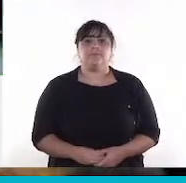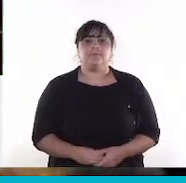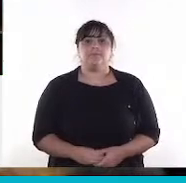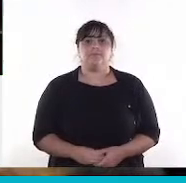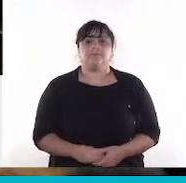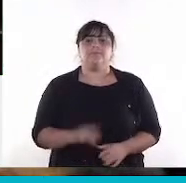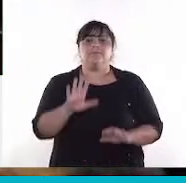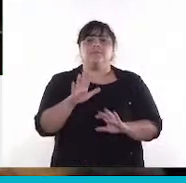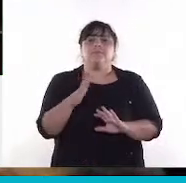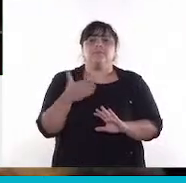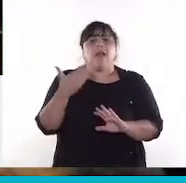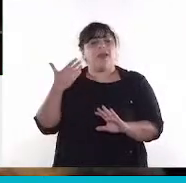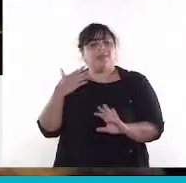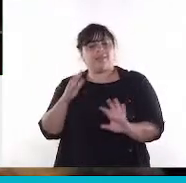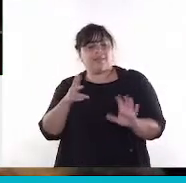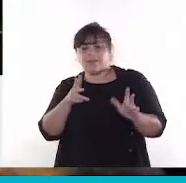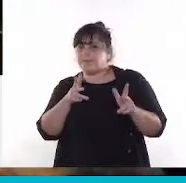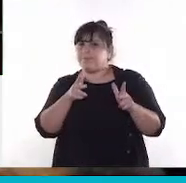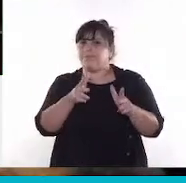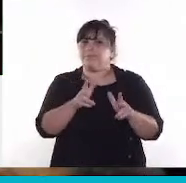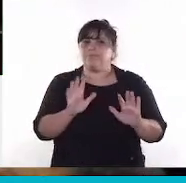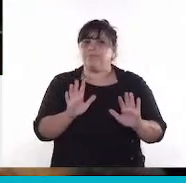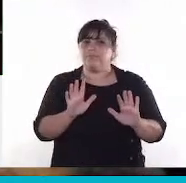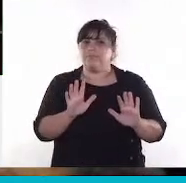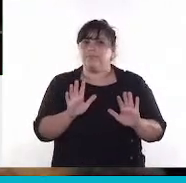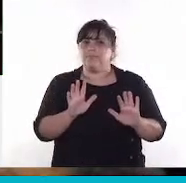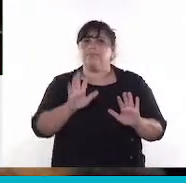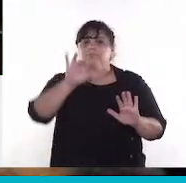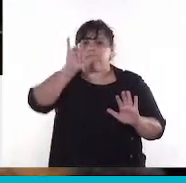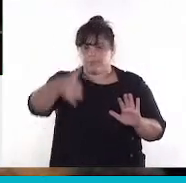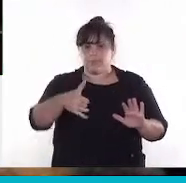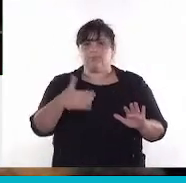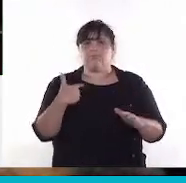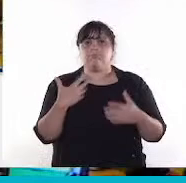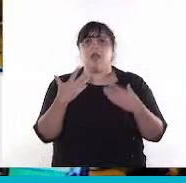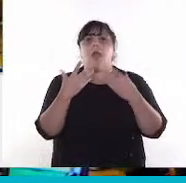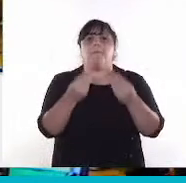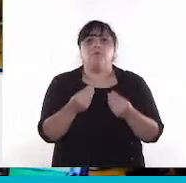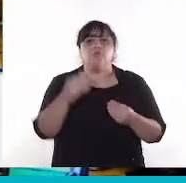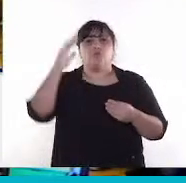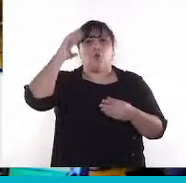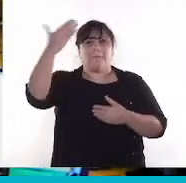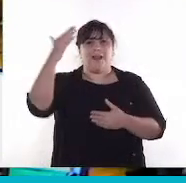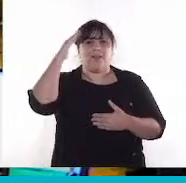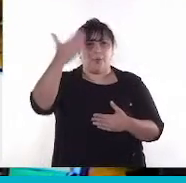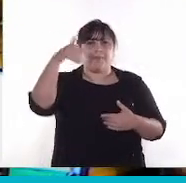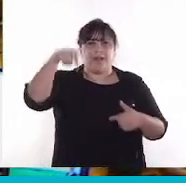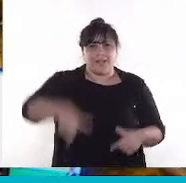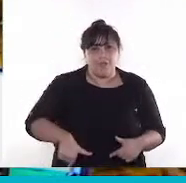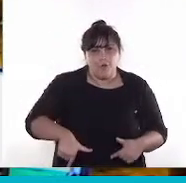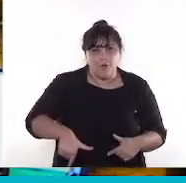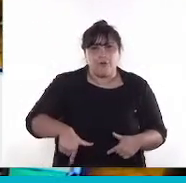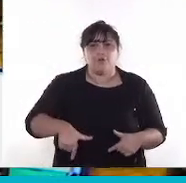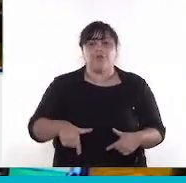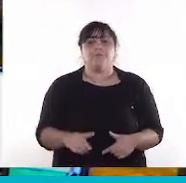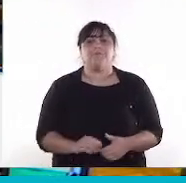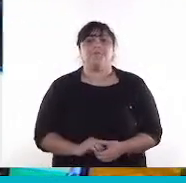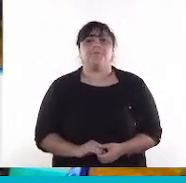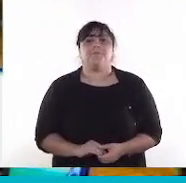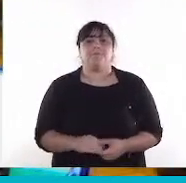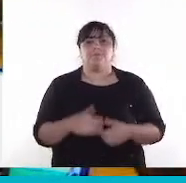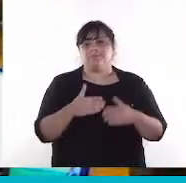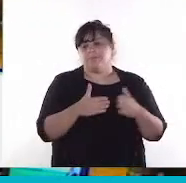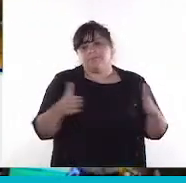Antes que nada, adherir a los homenajes que se llevaron adelante a lo largo y